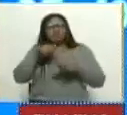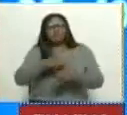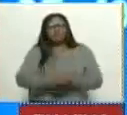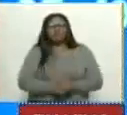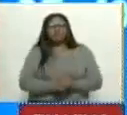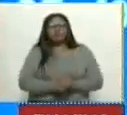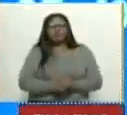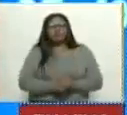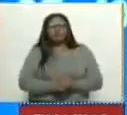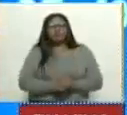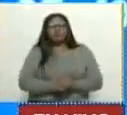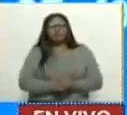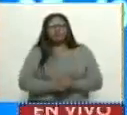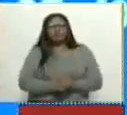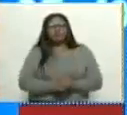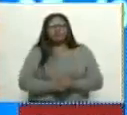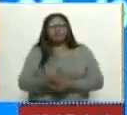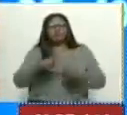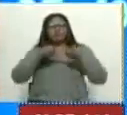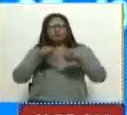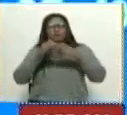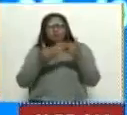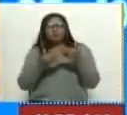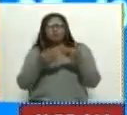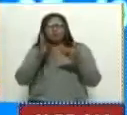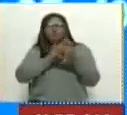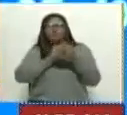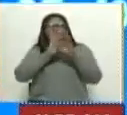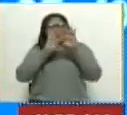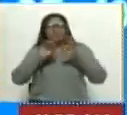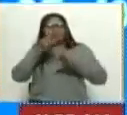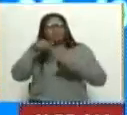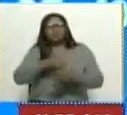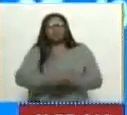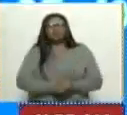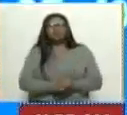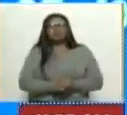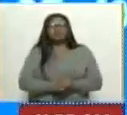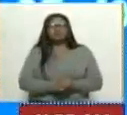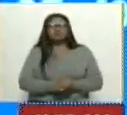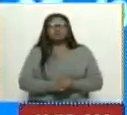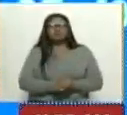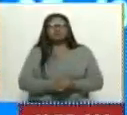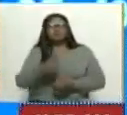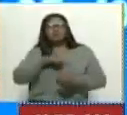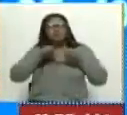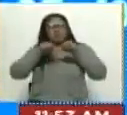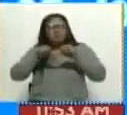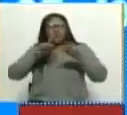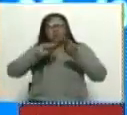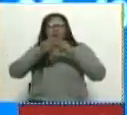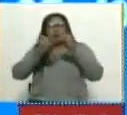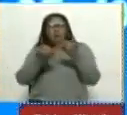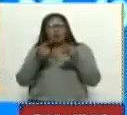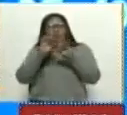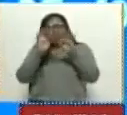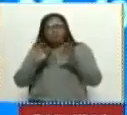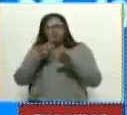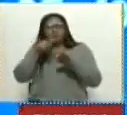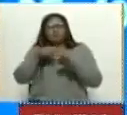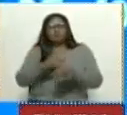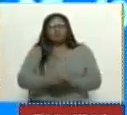a entregar toda nuestro amor nuestra energía para hacerlo realidad que este aniversario se se convierta en el renacimiento